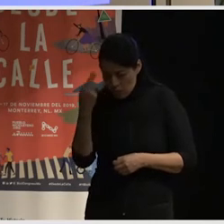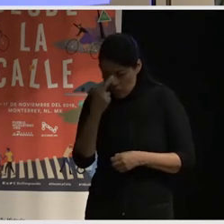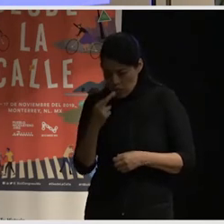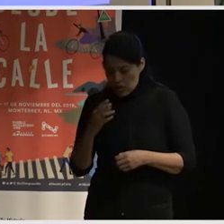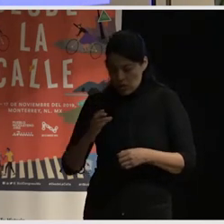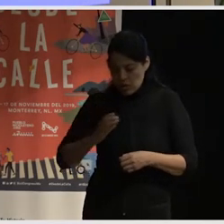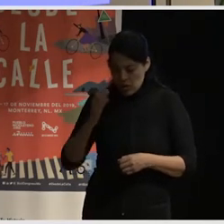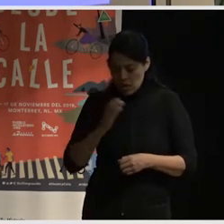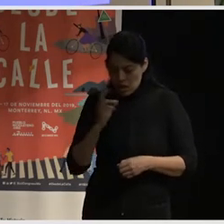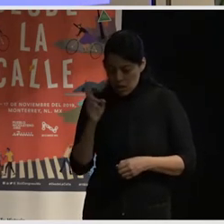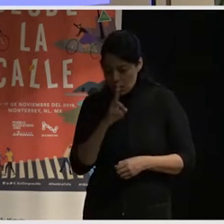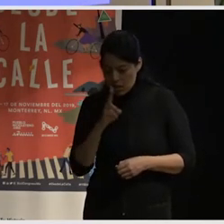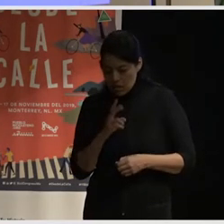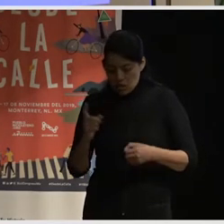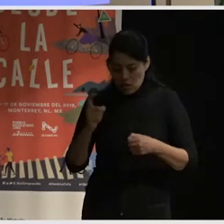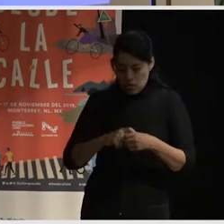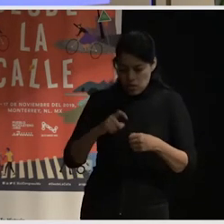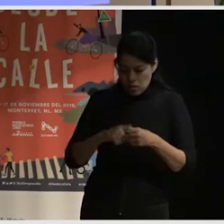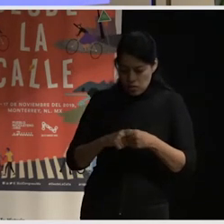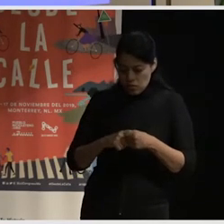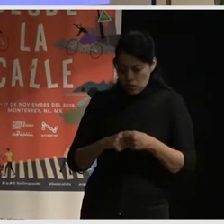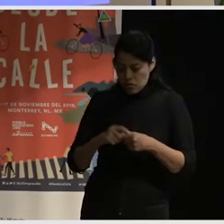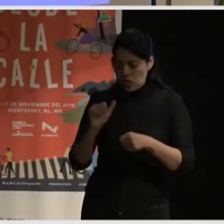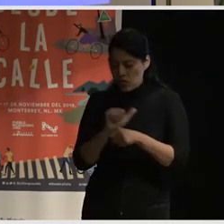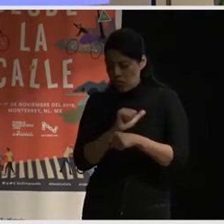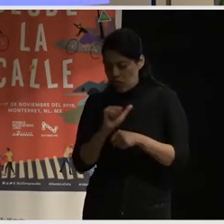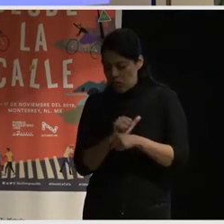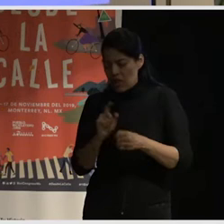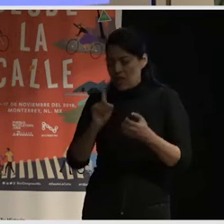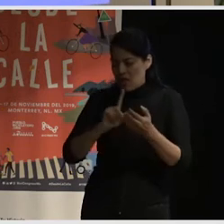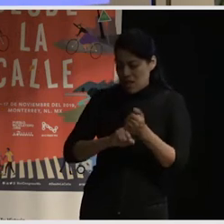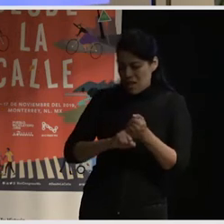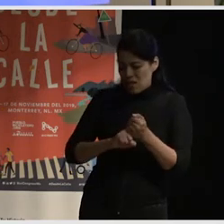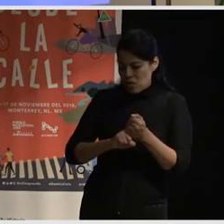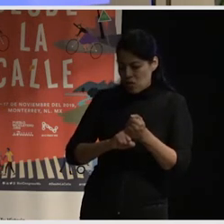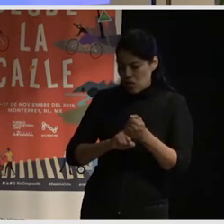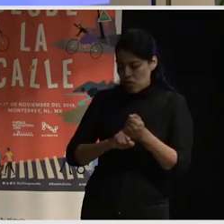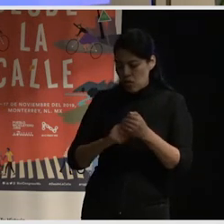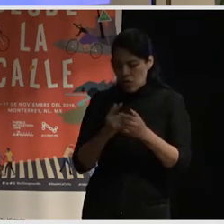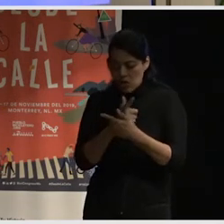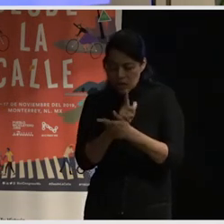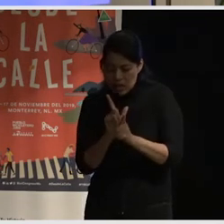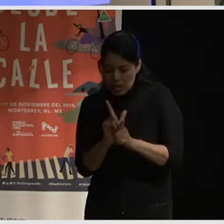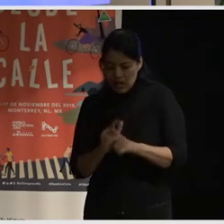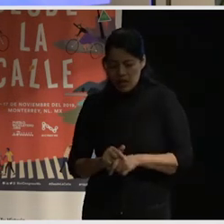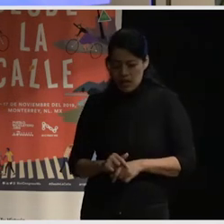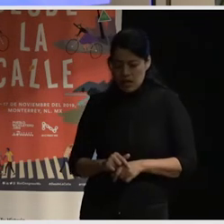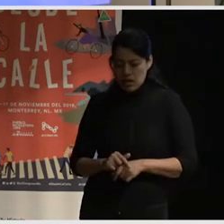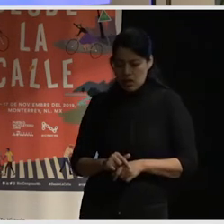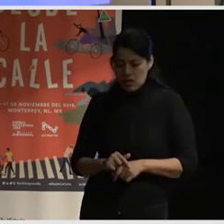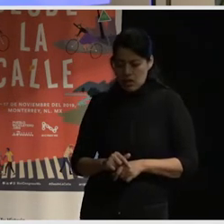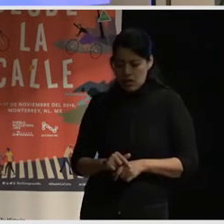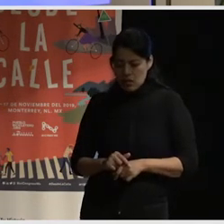metiéndonos en el tema de las regulaciones con los autos que es dentro del modelo neoliberal en el que estamos porque no hemos salido de